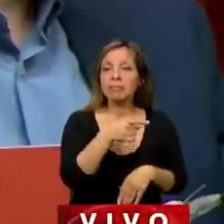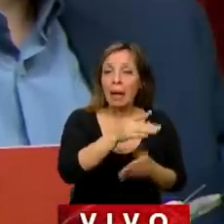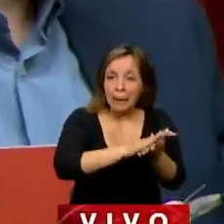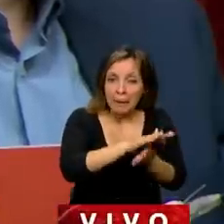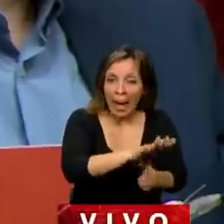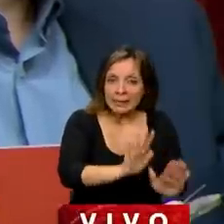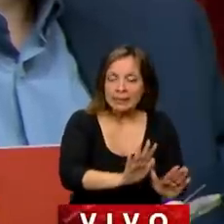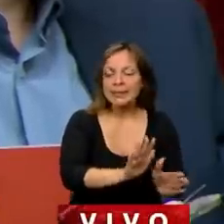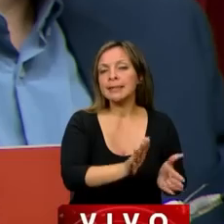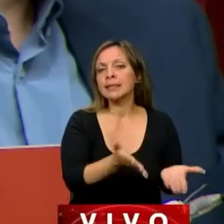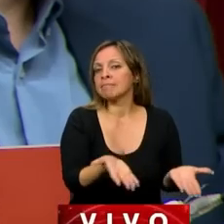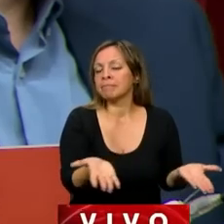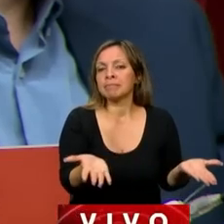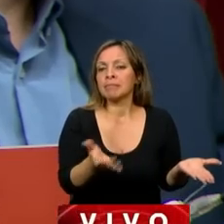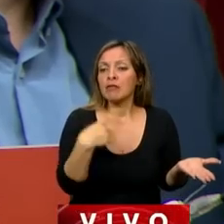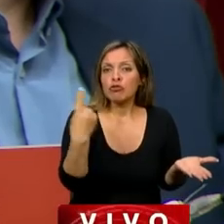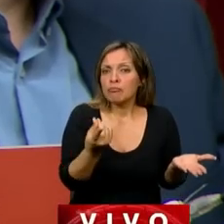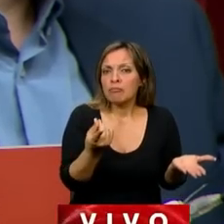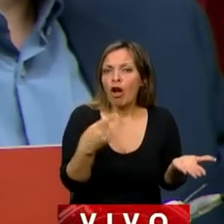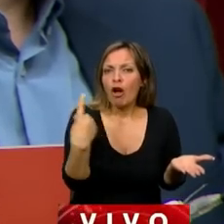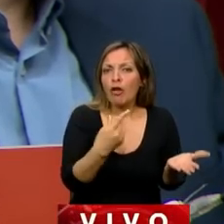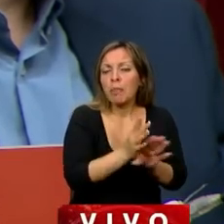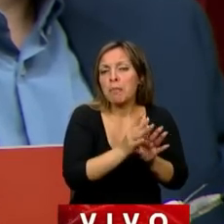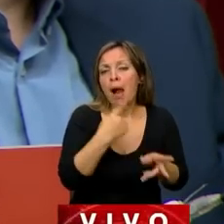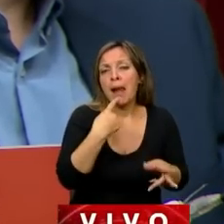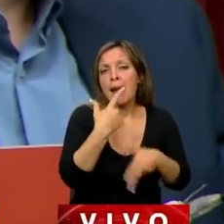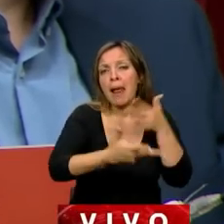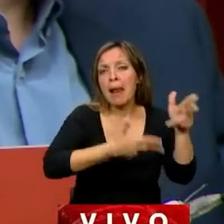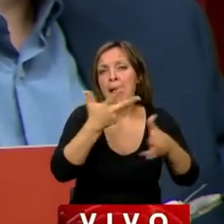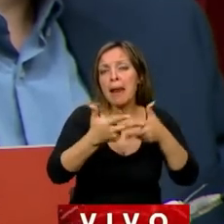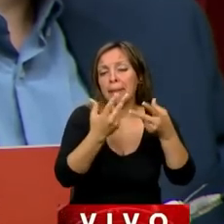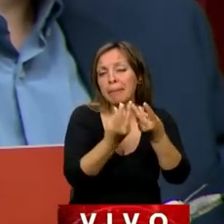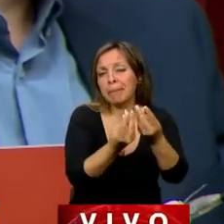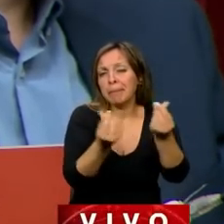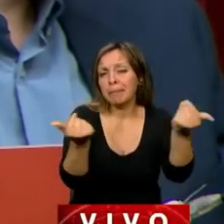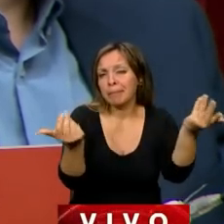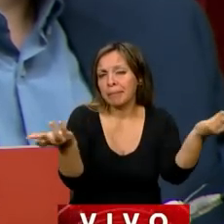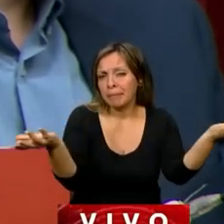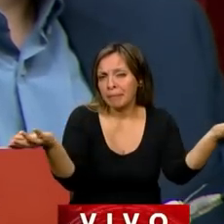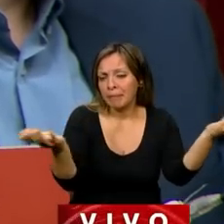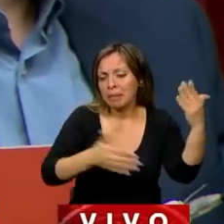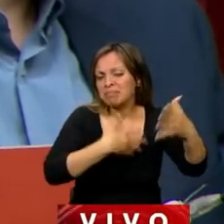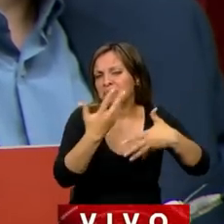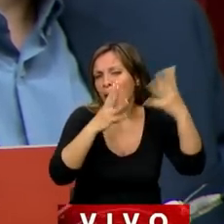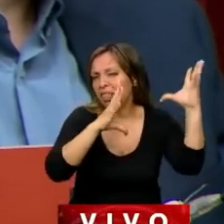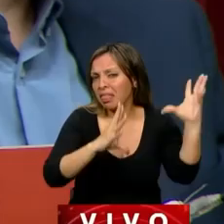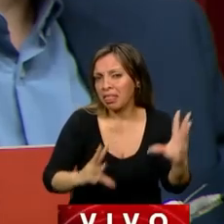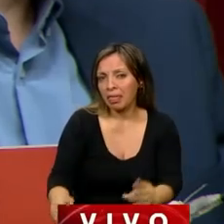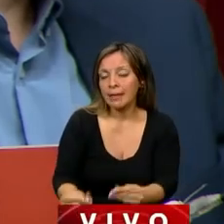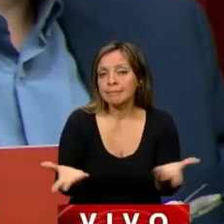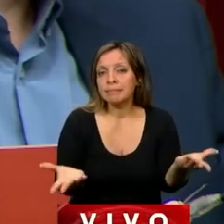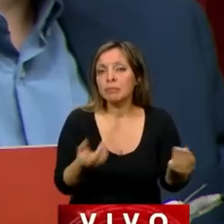realmente todo lo demás son palabras que se las va a llevar el viento. Porque realmente,